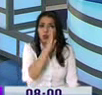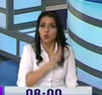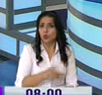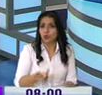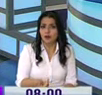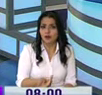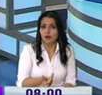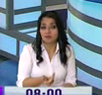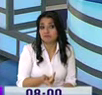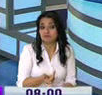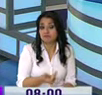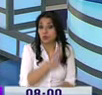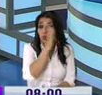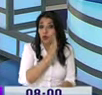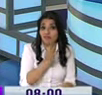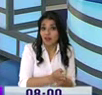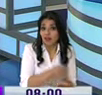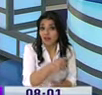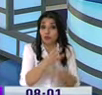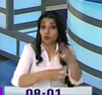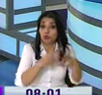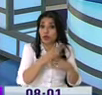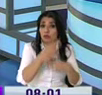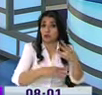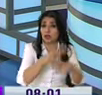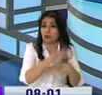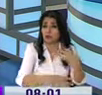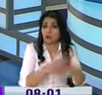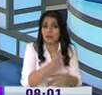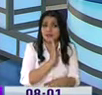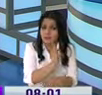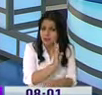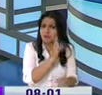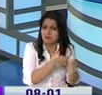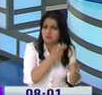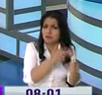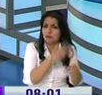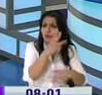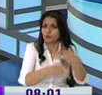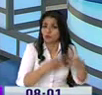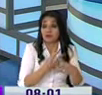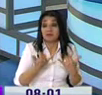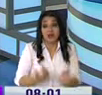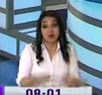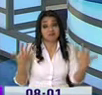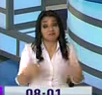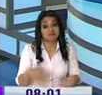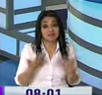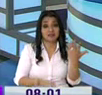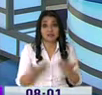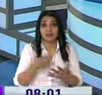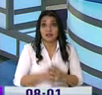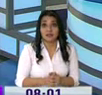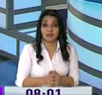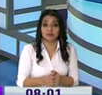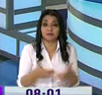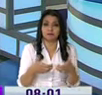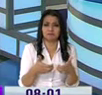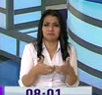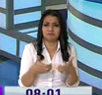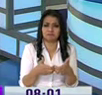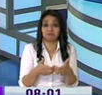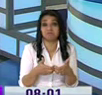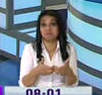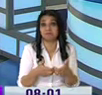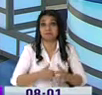cita. De lo que yo desde sepa, hace muchos años, desde hace muchísimos años. Así que sería una gran novedad. Y es uno de los equipos que Messi tiene un